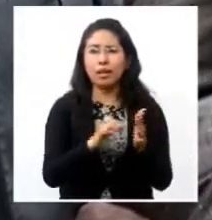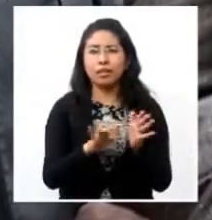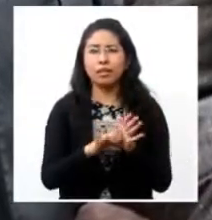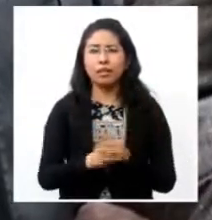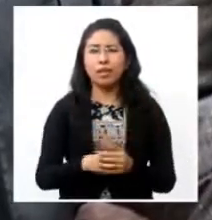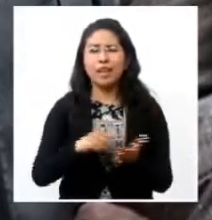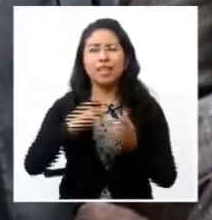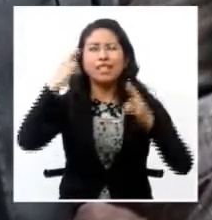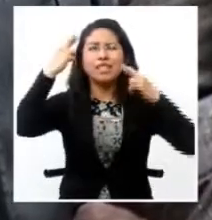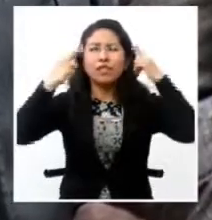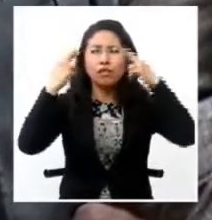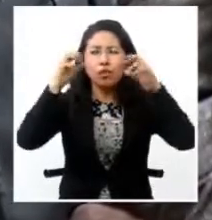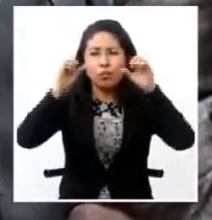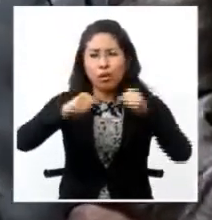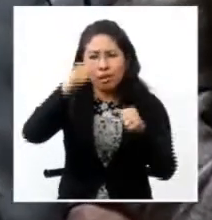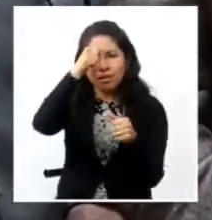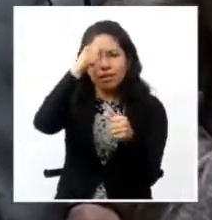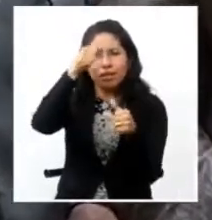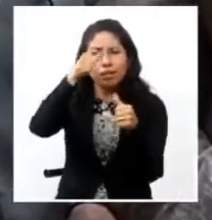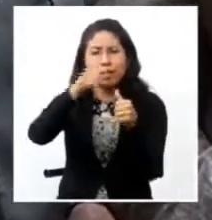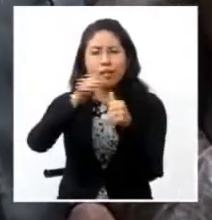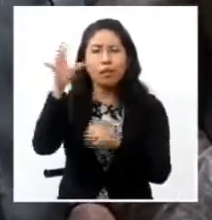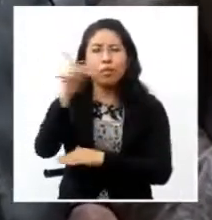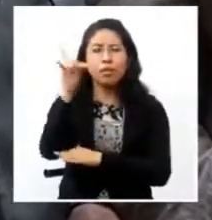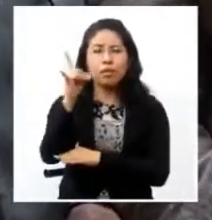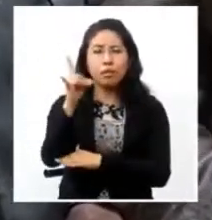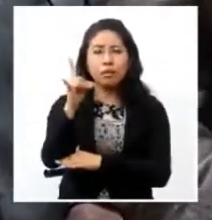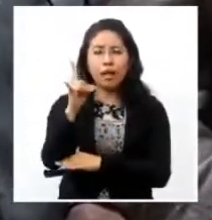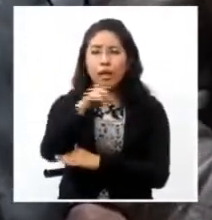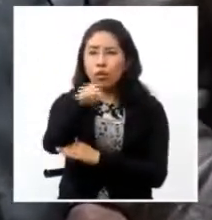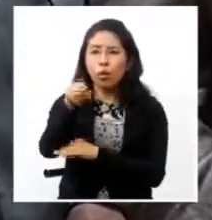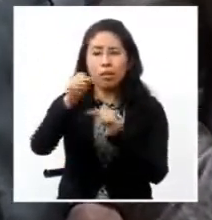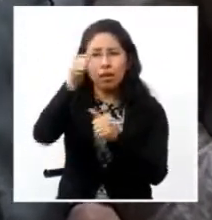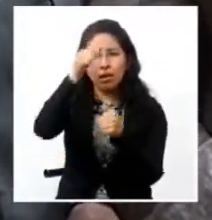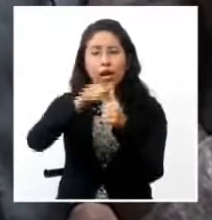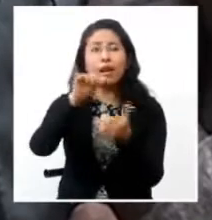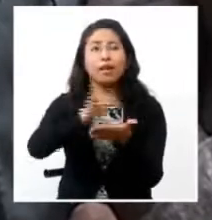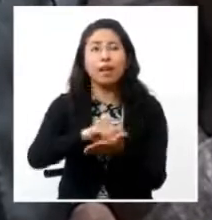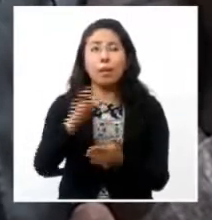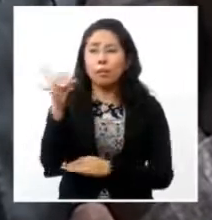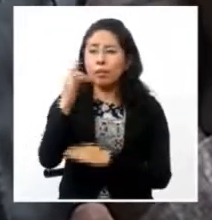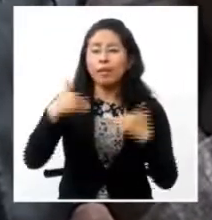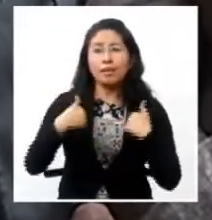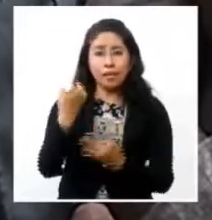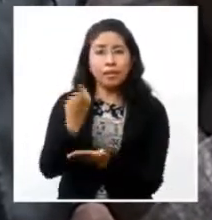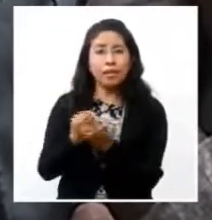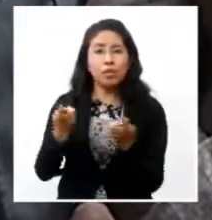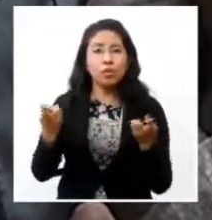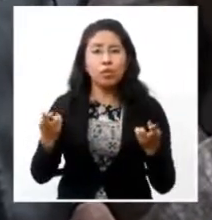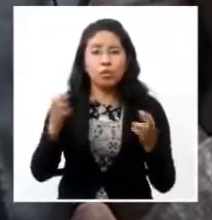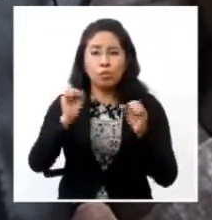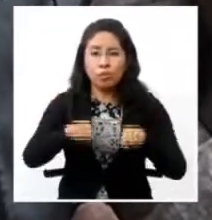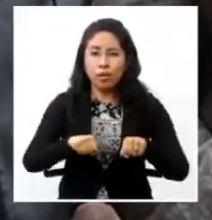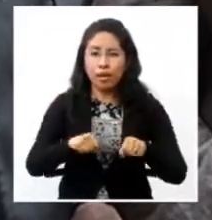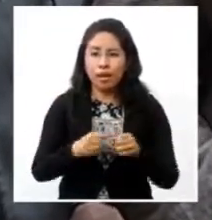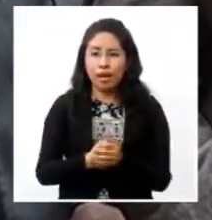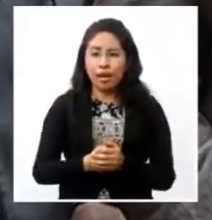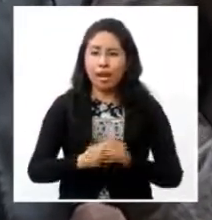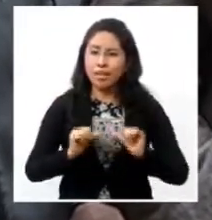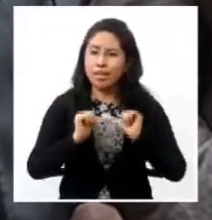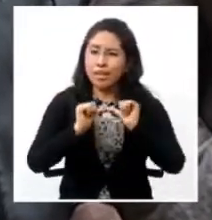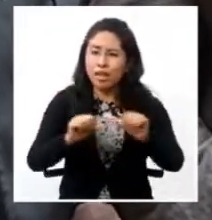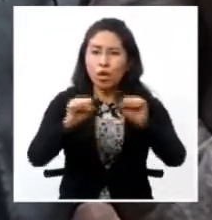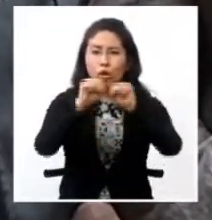recordar al país que Bolivia tiene recursos y mecanismos para sostener el sistema de solidaridad